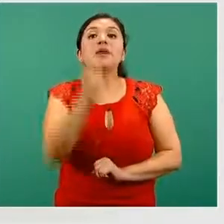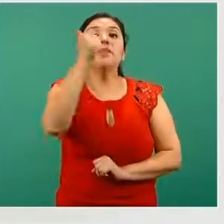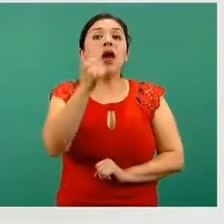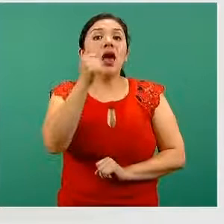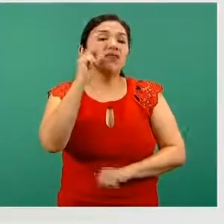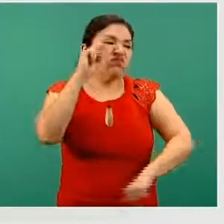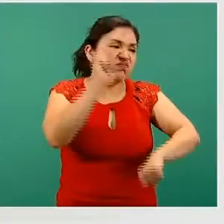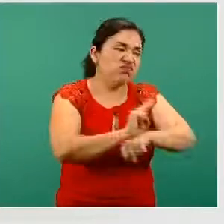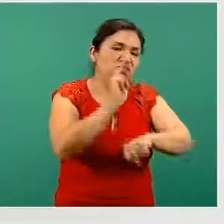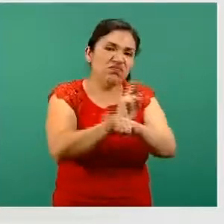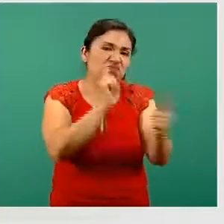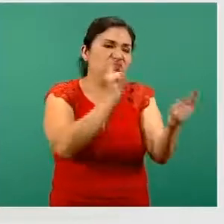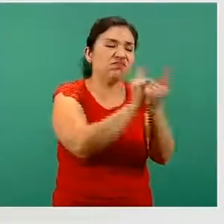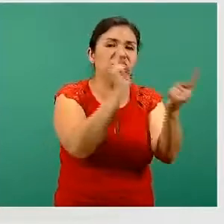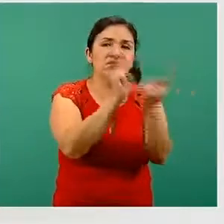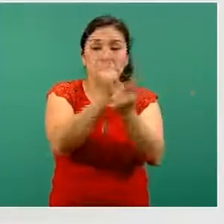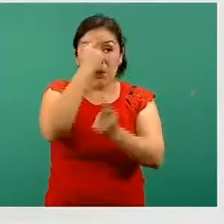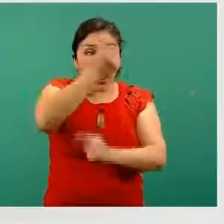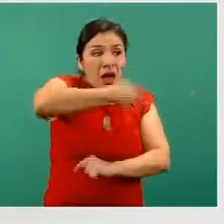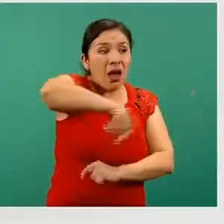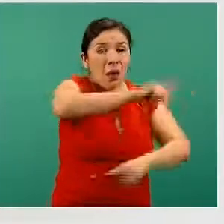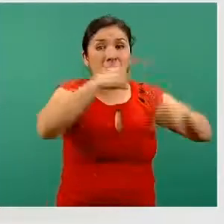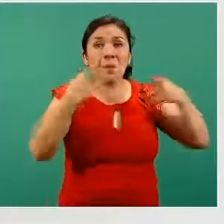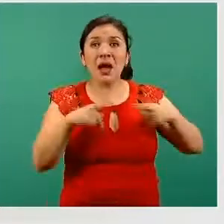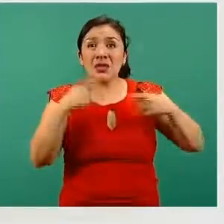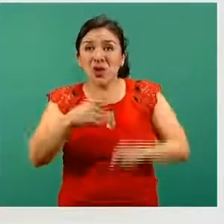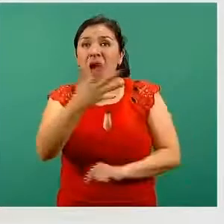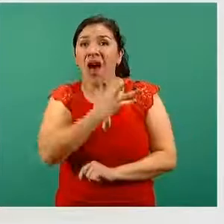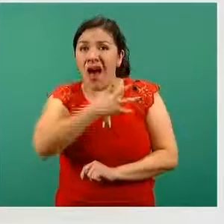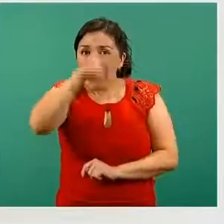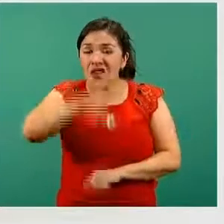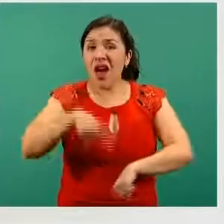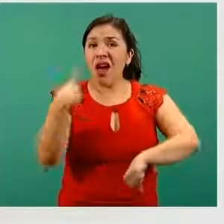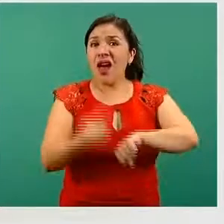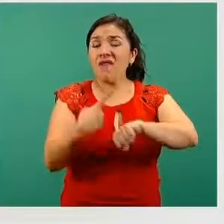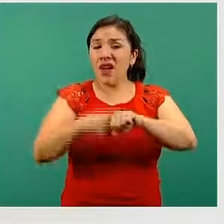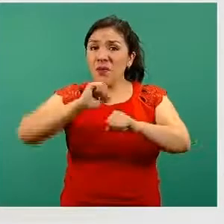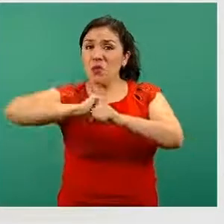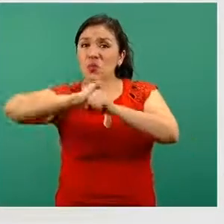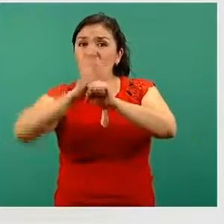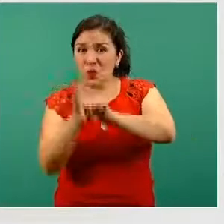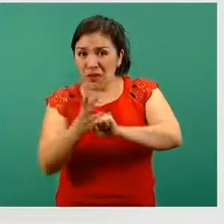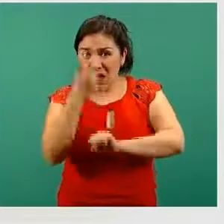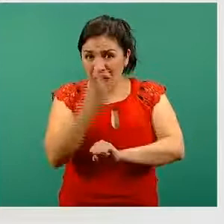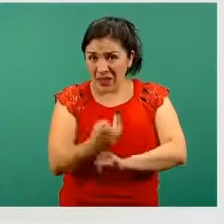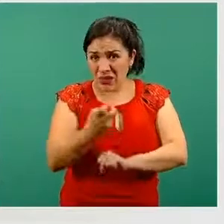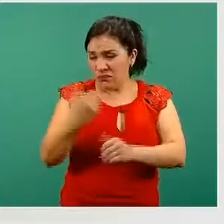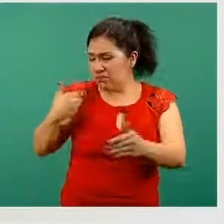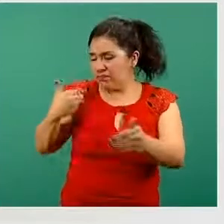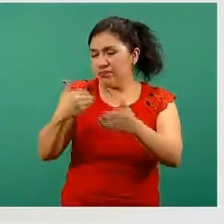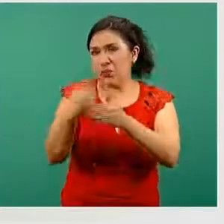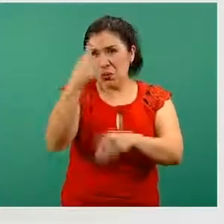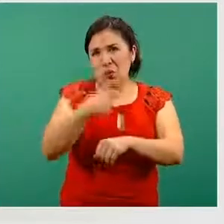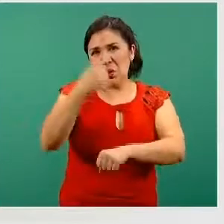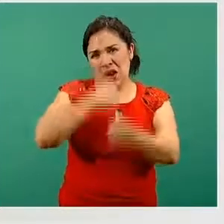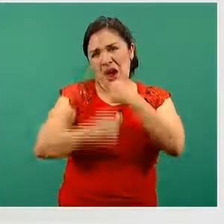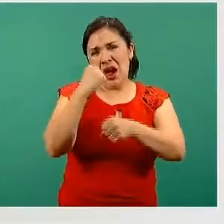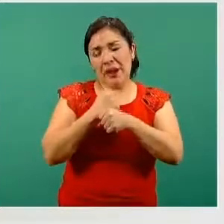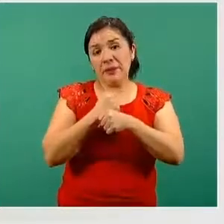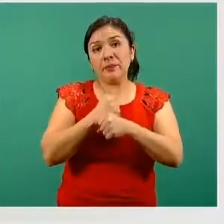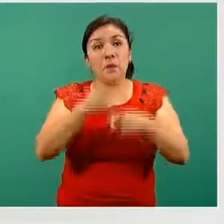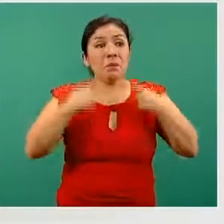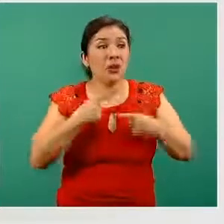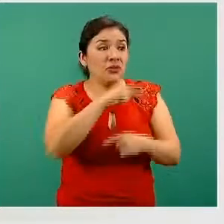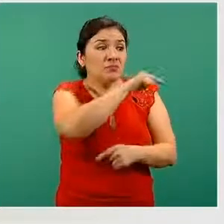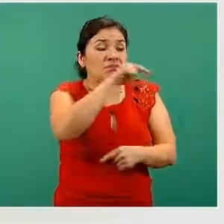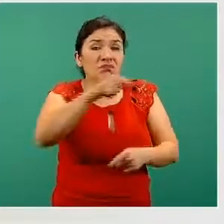decir, aquellos que tienen en un momento determinado contacto directo o tuvieron durante el año previo contacto directo con